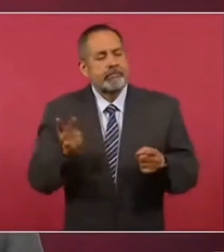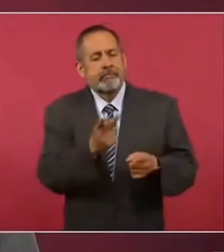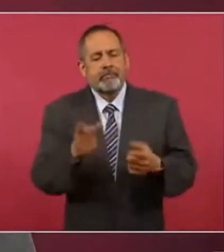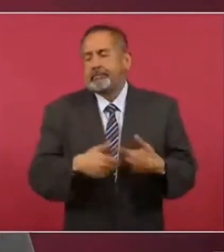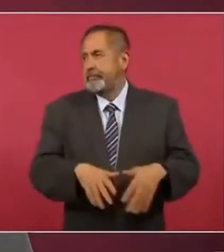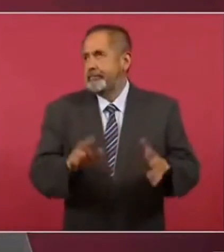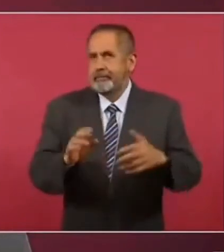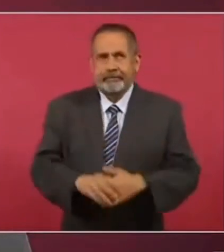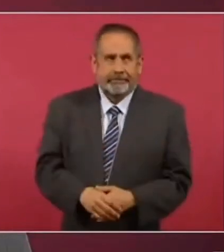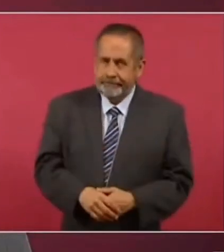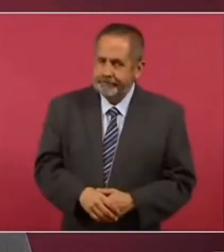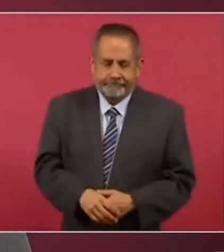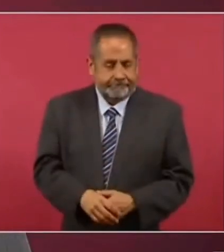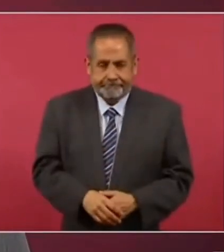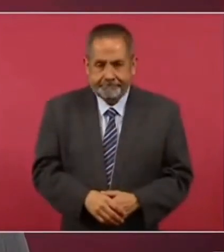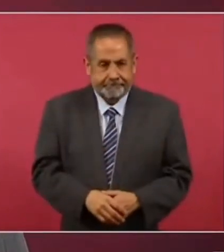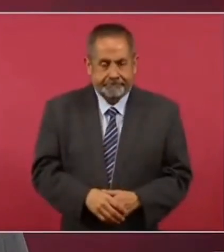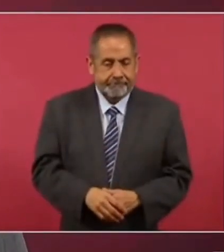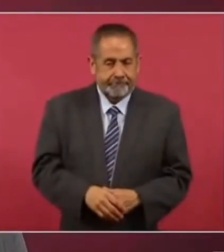Entonces,